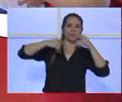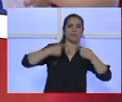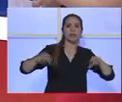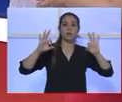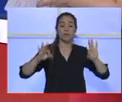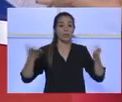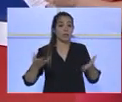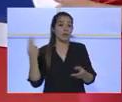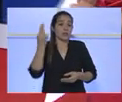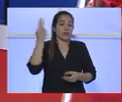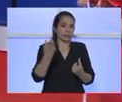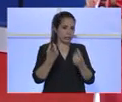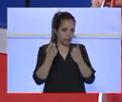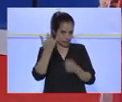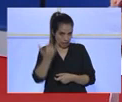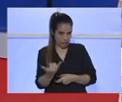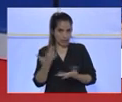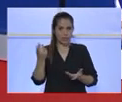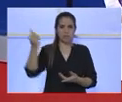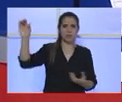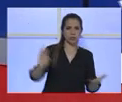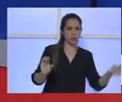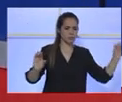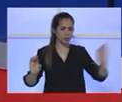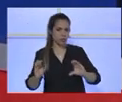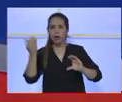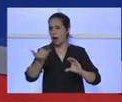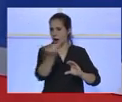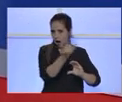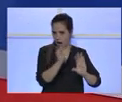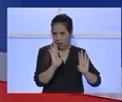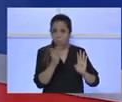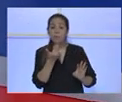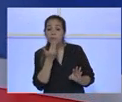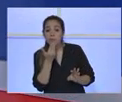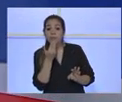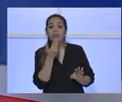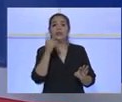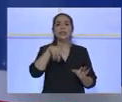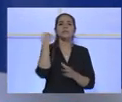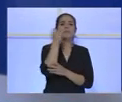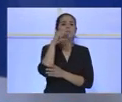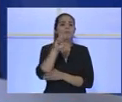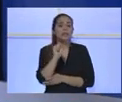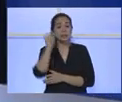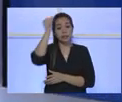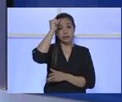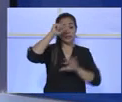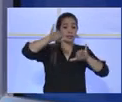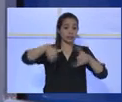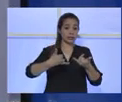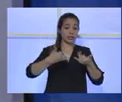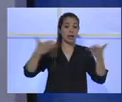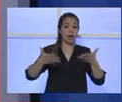se están haciendo modificaciones e inversiones muy importantes. Una relevante es que ya estamos trasladando la